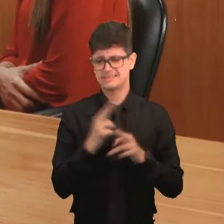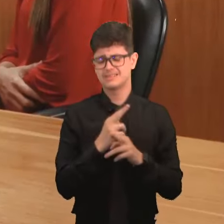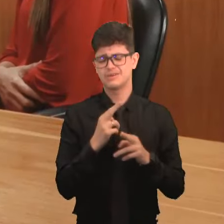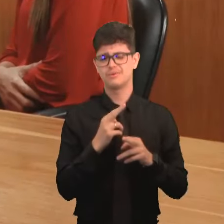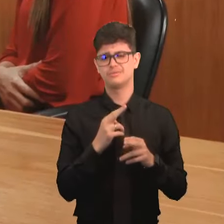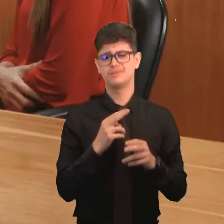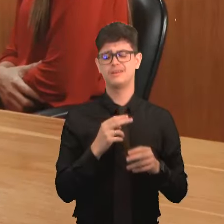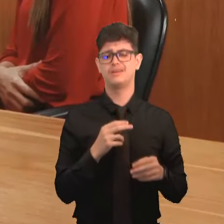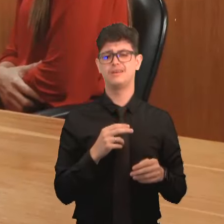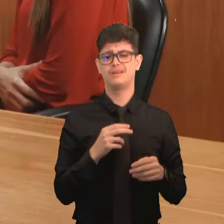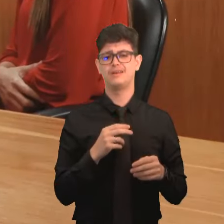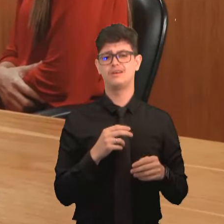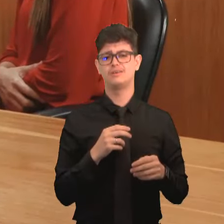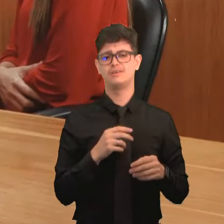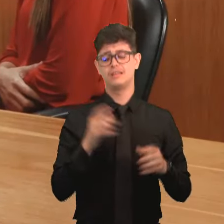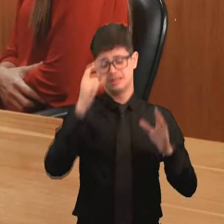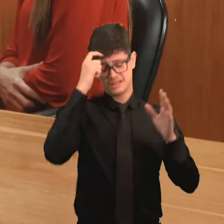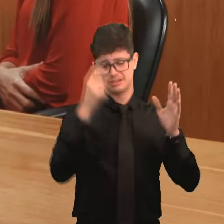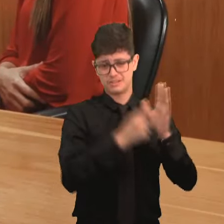artificial sería